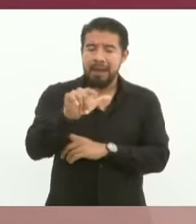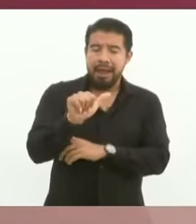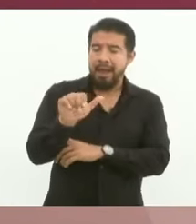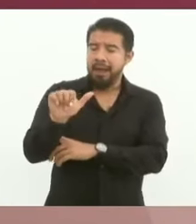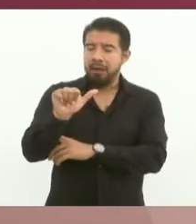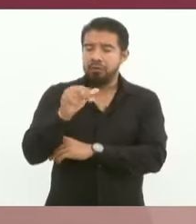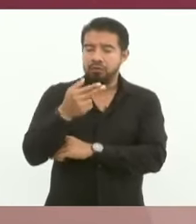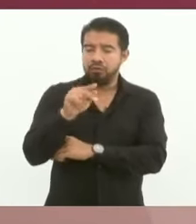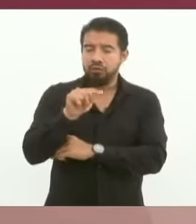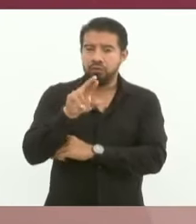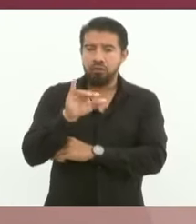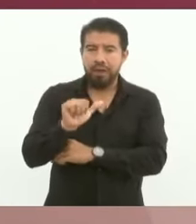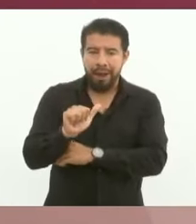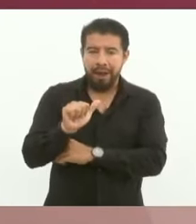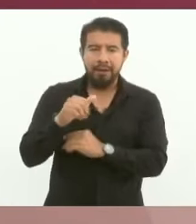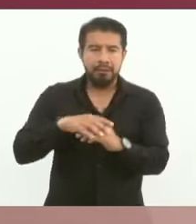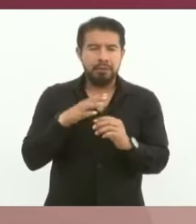comité